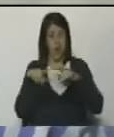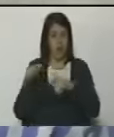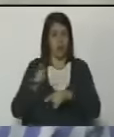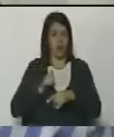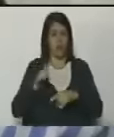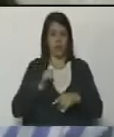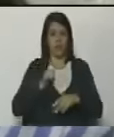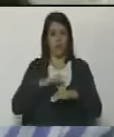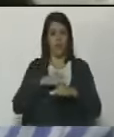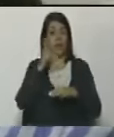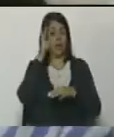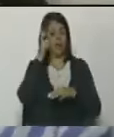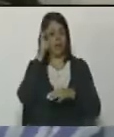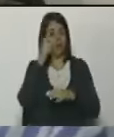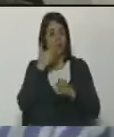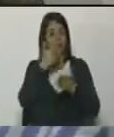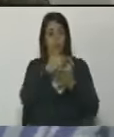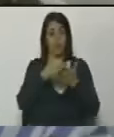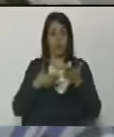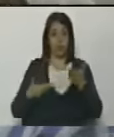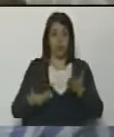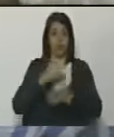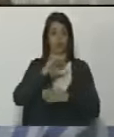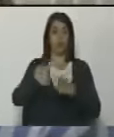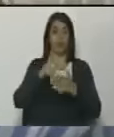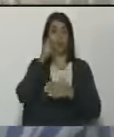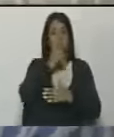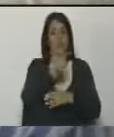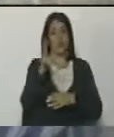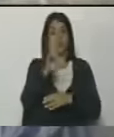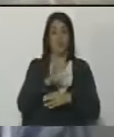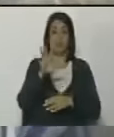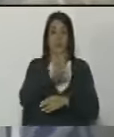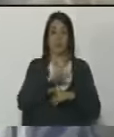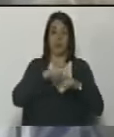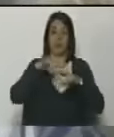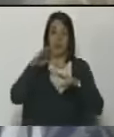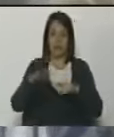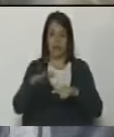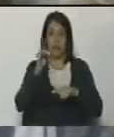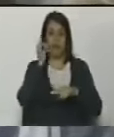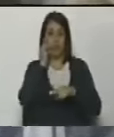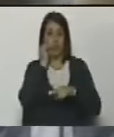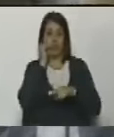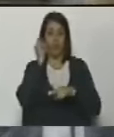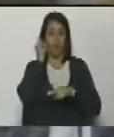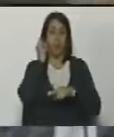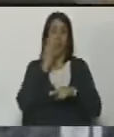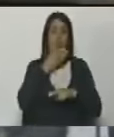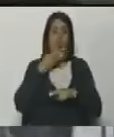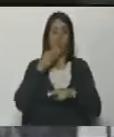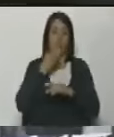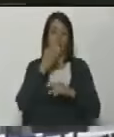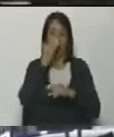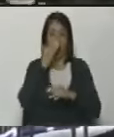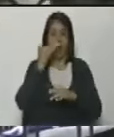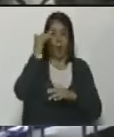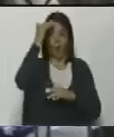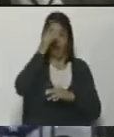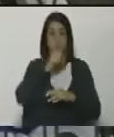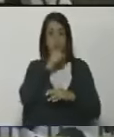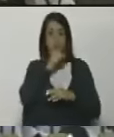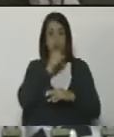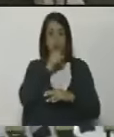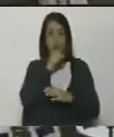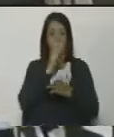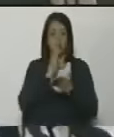lados, para que escuchemos las propuestas de todo el pueblo venezolano, de los niños, de las niñas, de los jóvenes, de los adultos mayores,